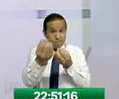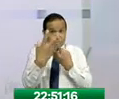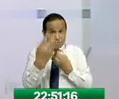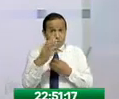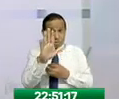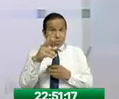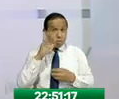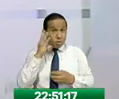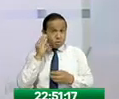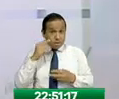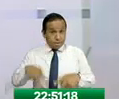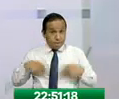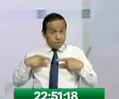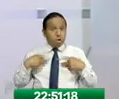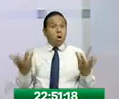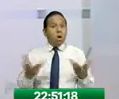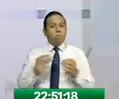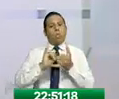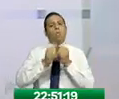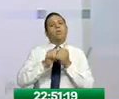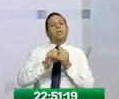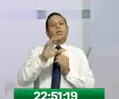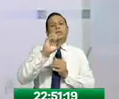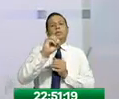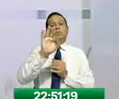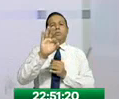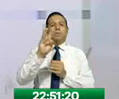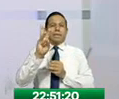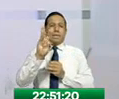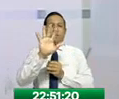segmento, puede escribirnos al número de WhatsApp